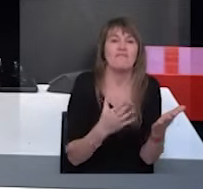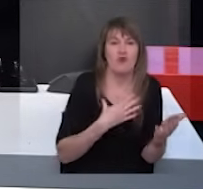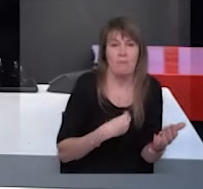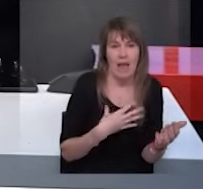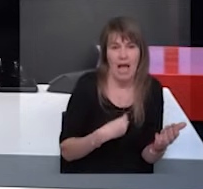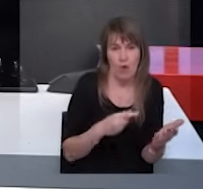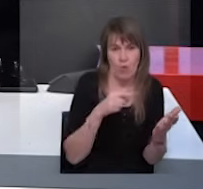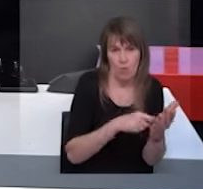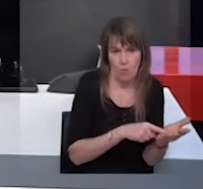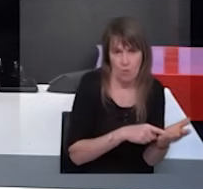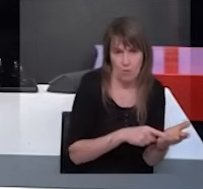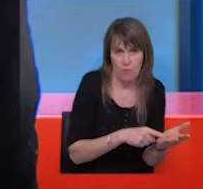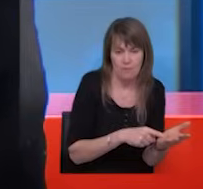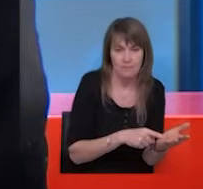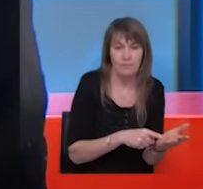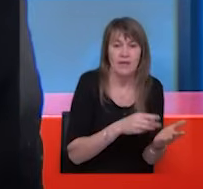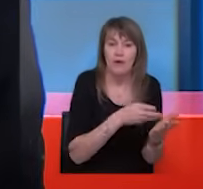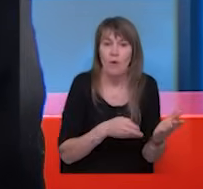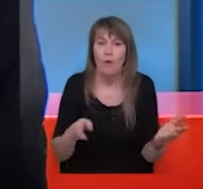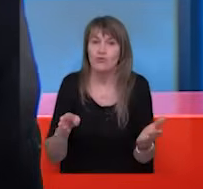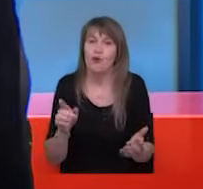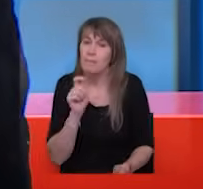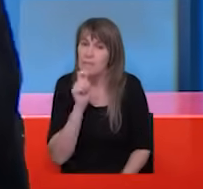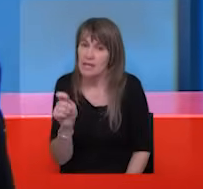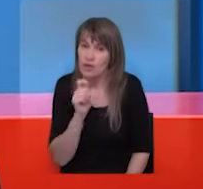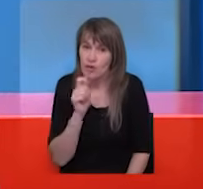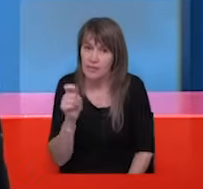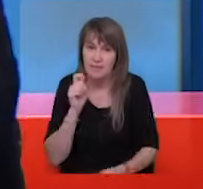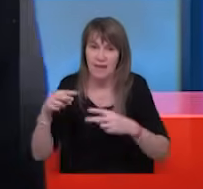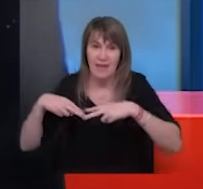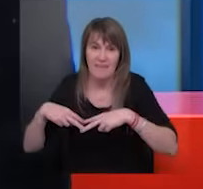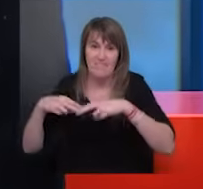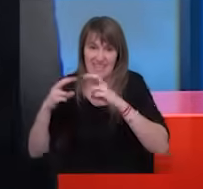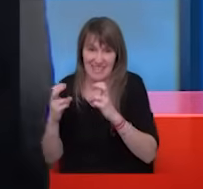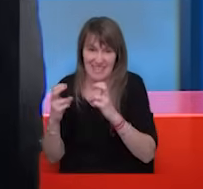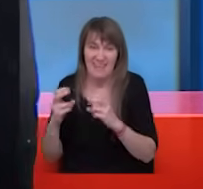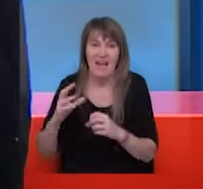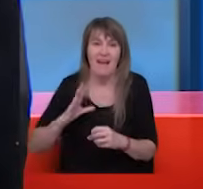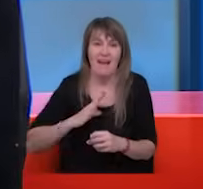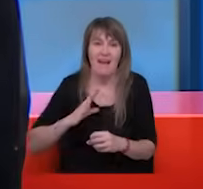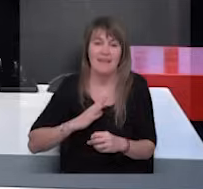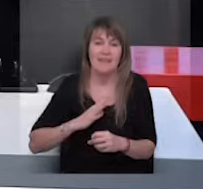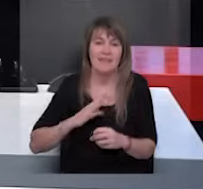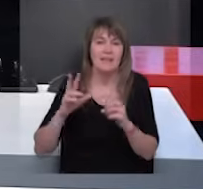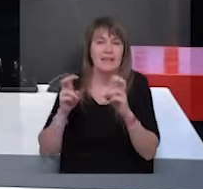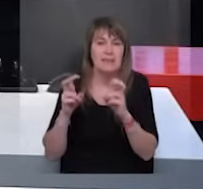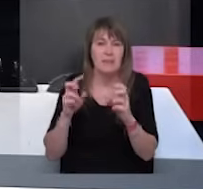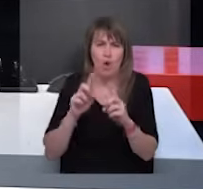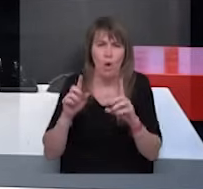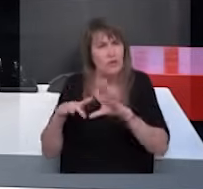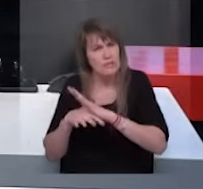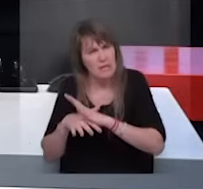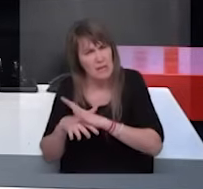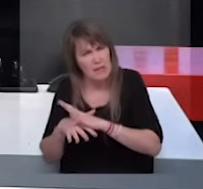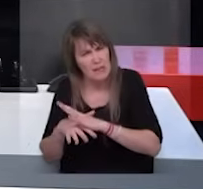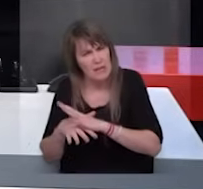así entonces a incluso los periodistas que hacen investigación han encontrado muchas veces que incongruencia no o no o dicen